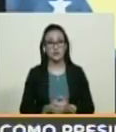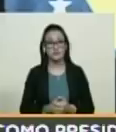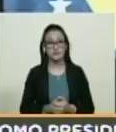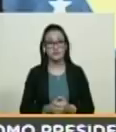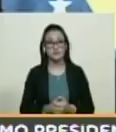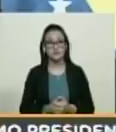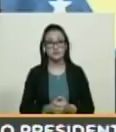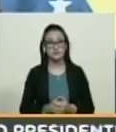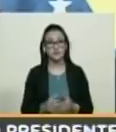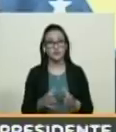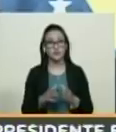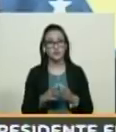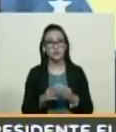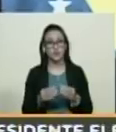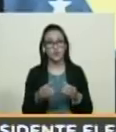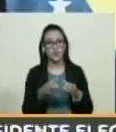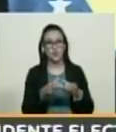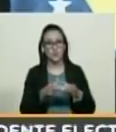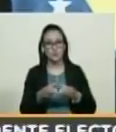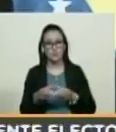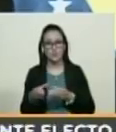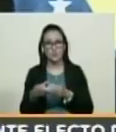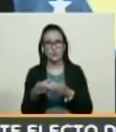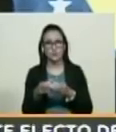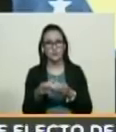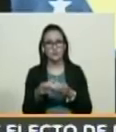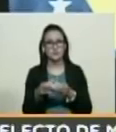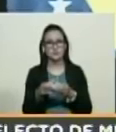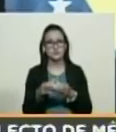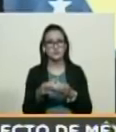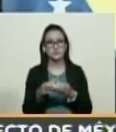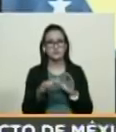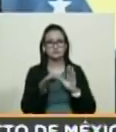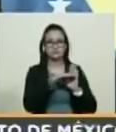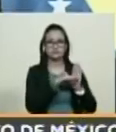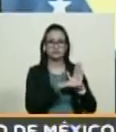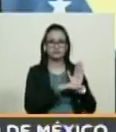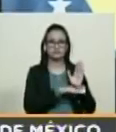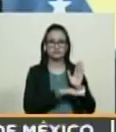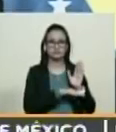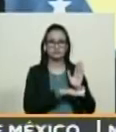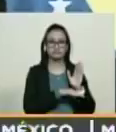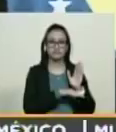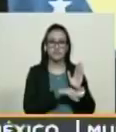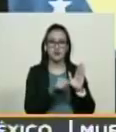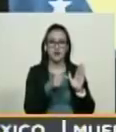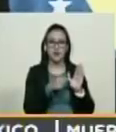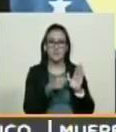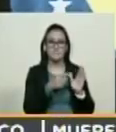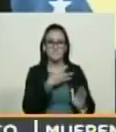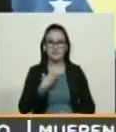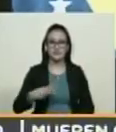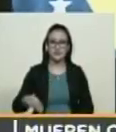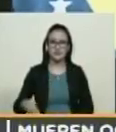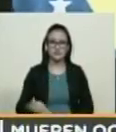se activaron todos los anillos que están establecidos para los eventos presidenciales,